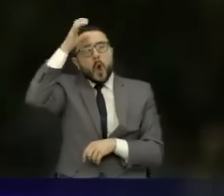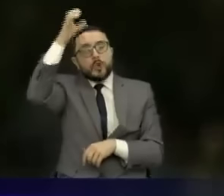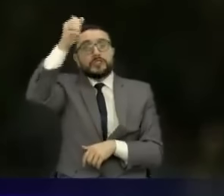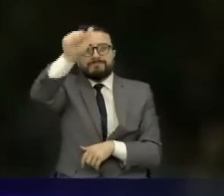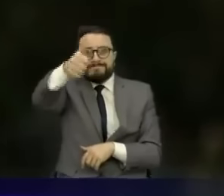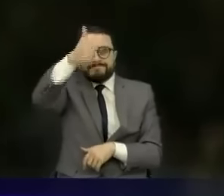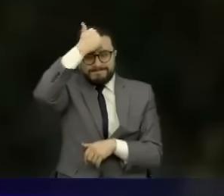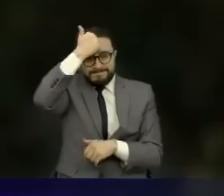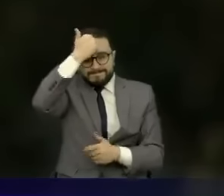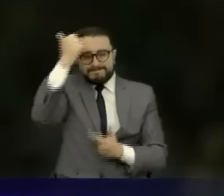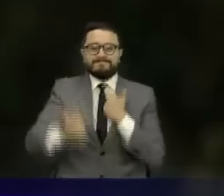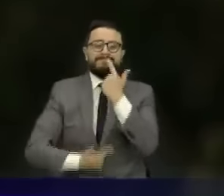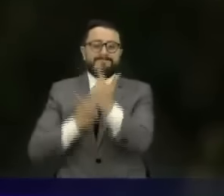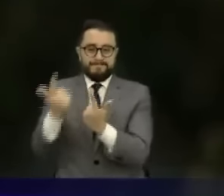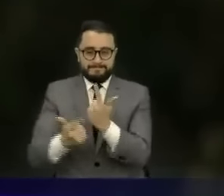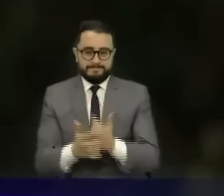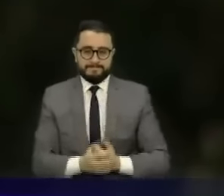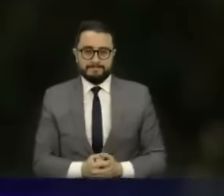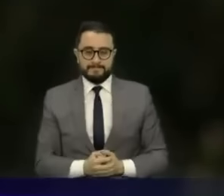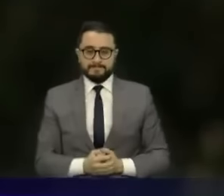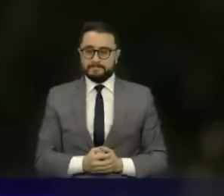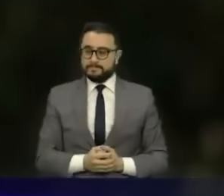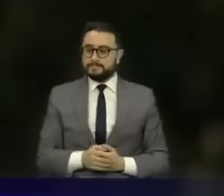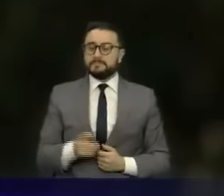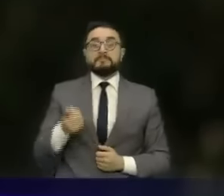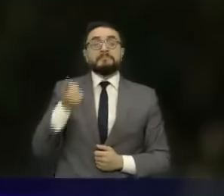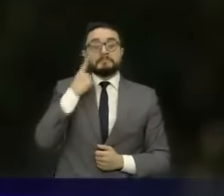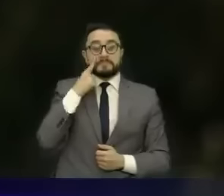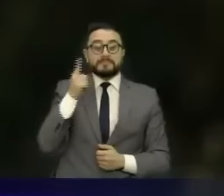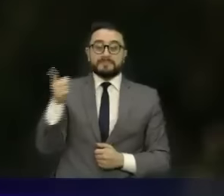lucha. Lo oía en el video,